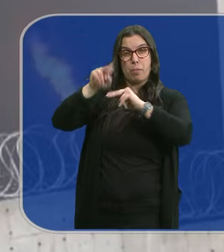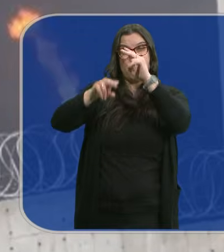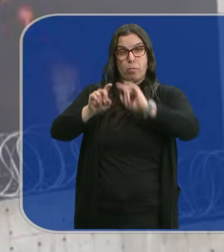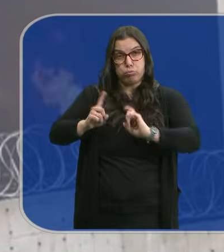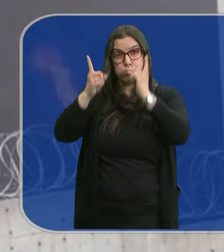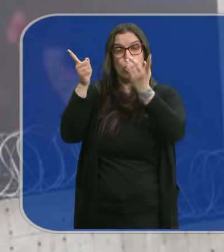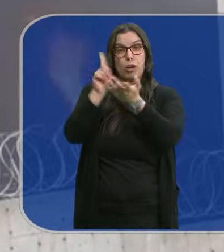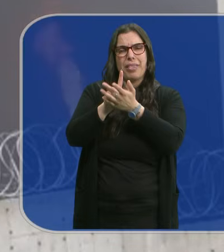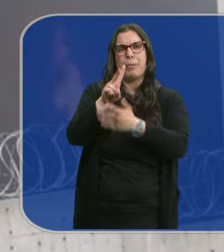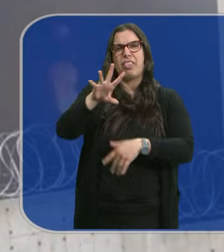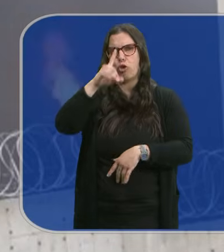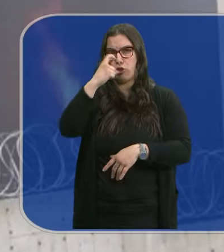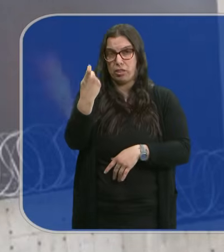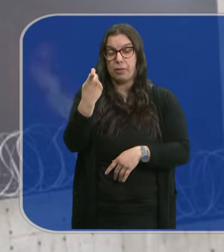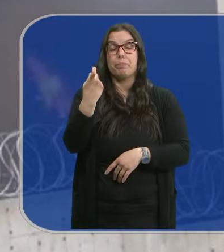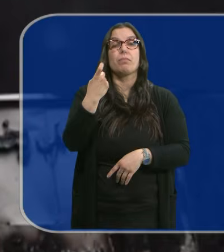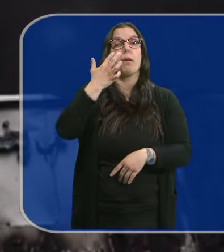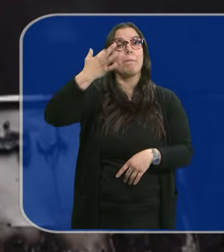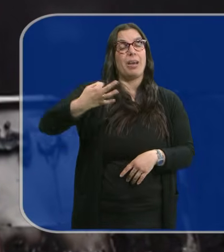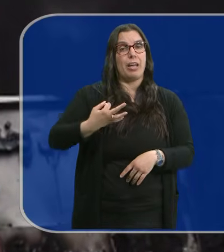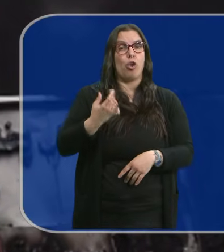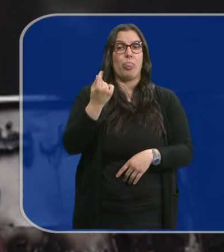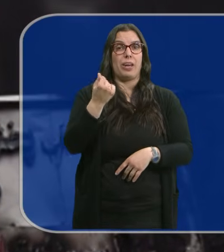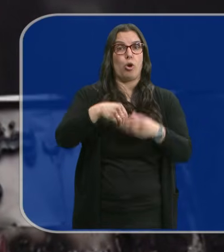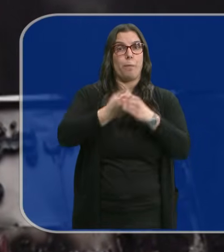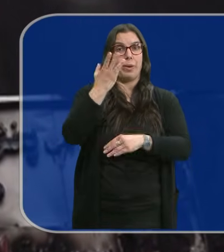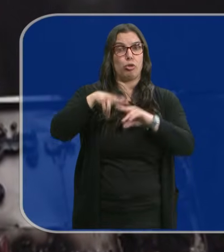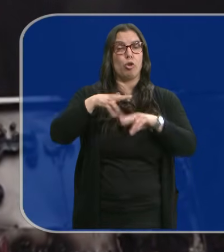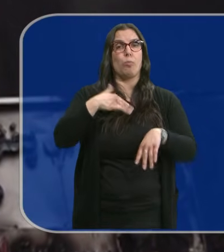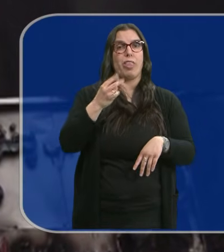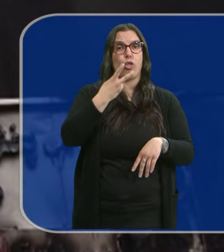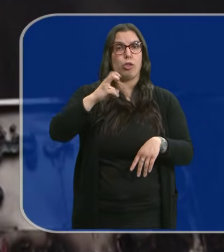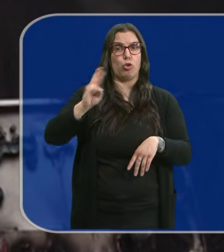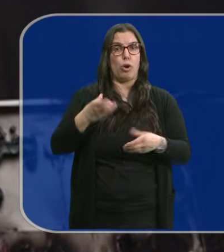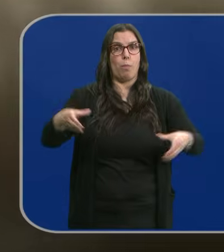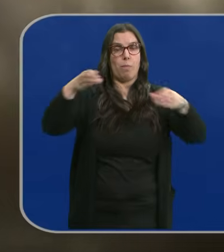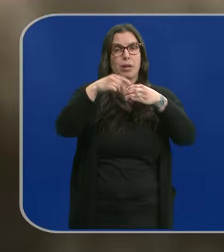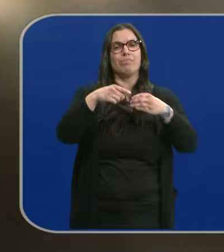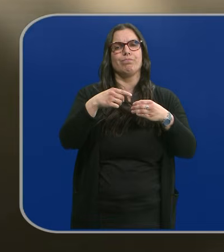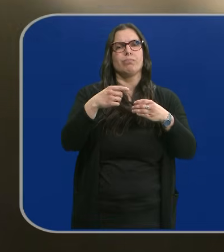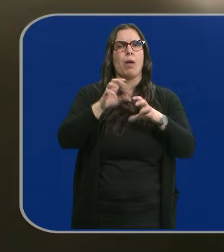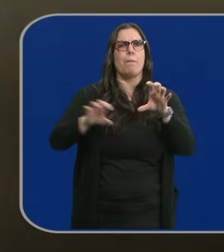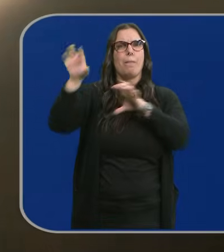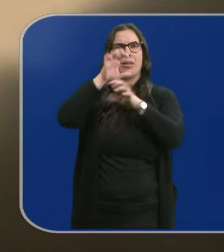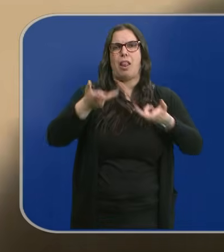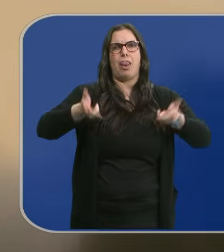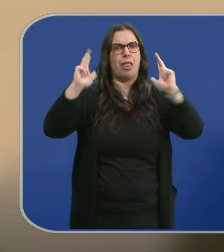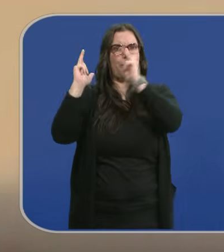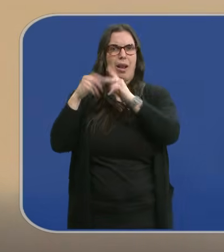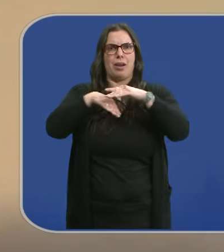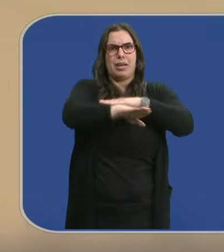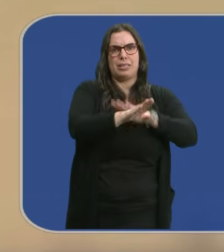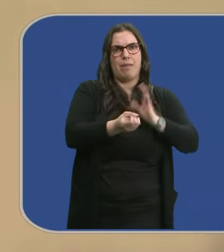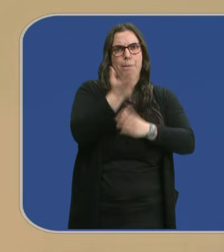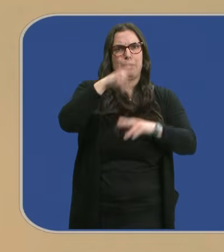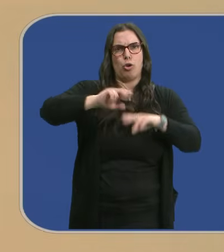reconstruirla. Ante el temor de que el barril de Brent se dispare hasta los $200, más de 30 países han acordado la mayor liberación de reservas de